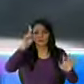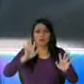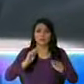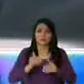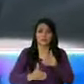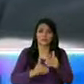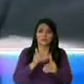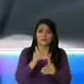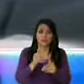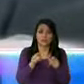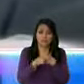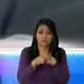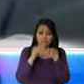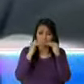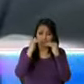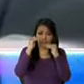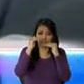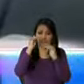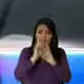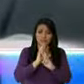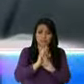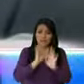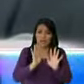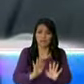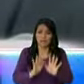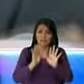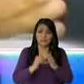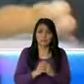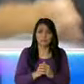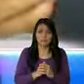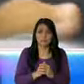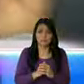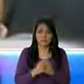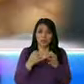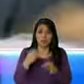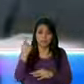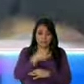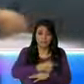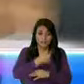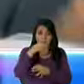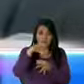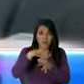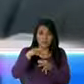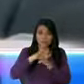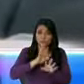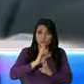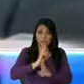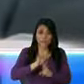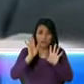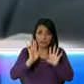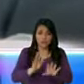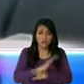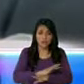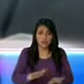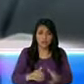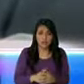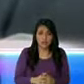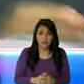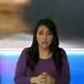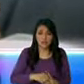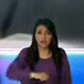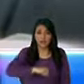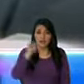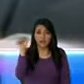inclusive muy cerrados de los resultados. En la noche del día de las elecciones, esos países tuvieron sus resultados y el